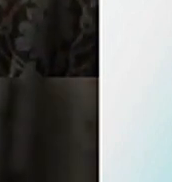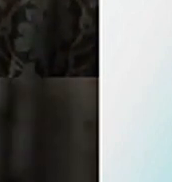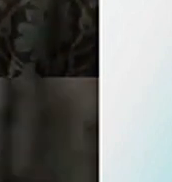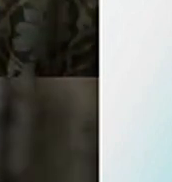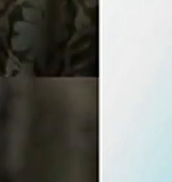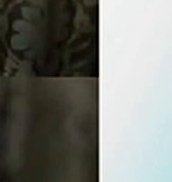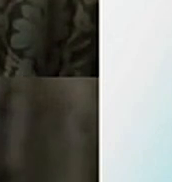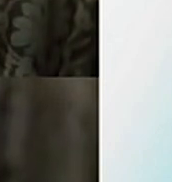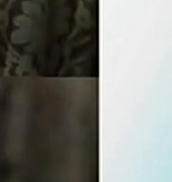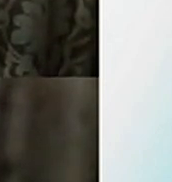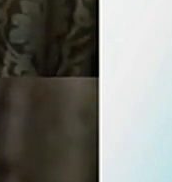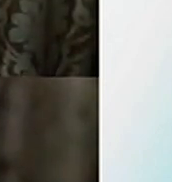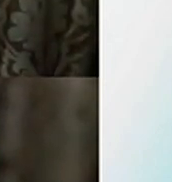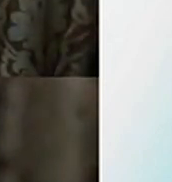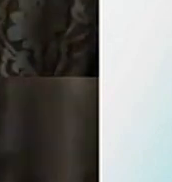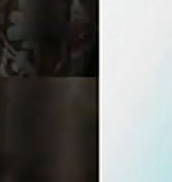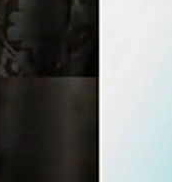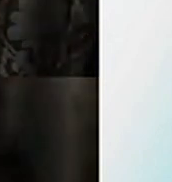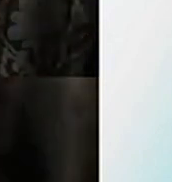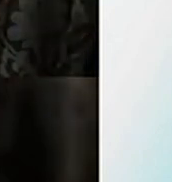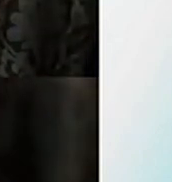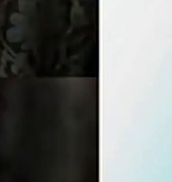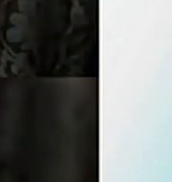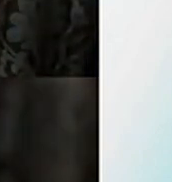Evitar. Evitar.